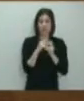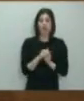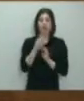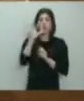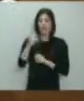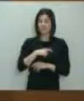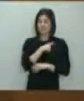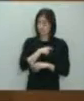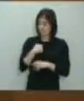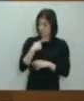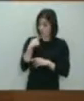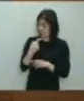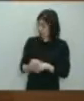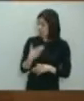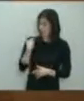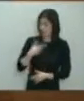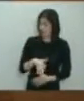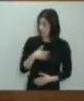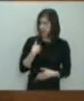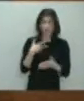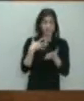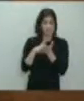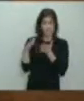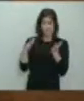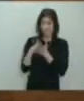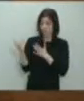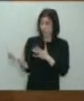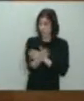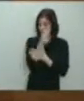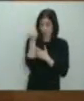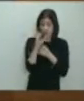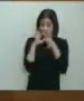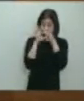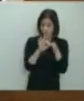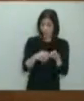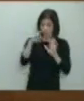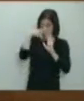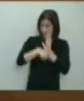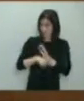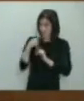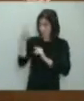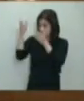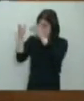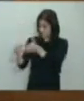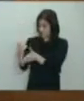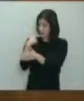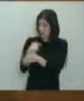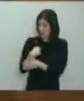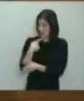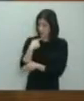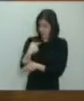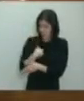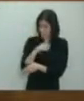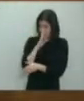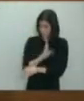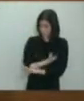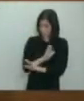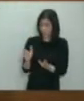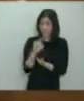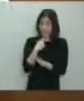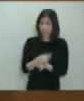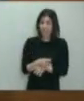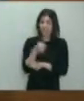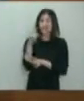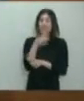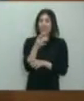la mejor explicación respecto a las razones de esta norma me la dio usted a mí directamente y era: cambiemos